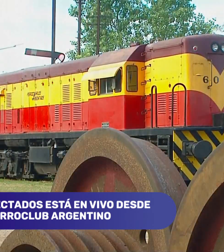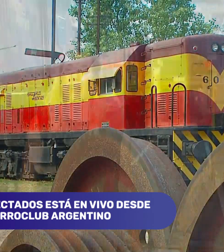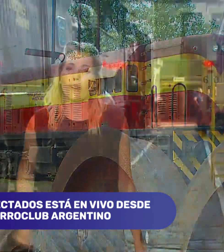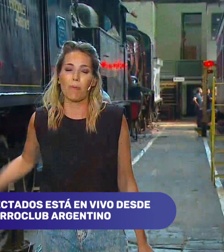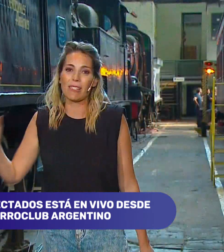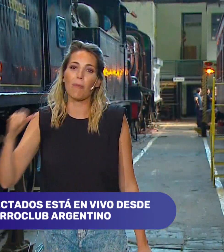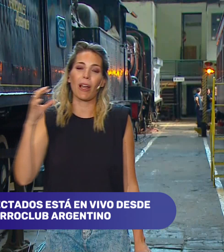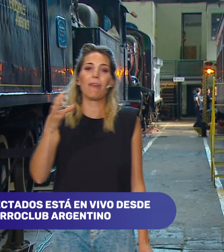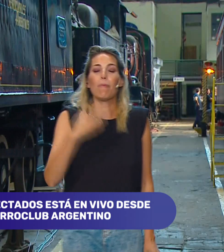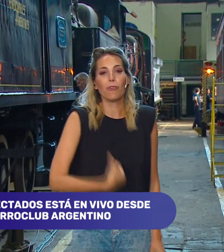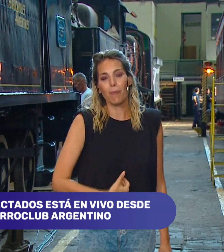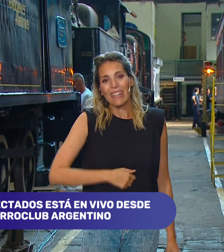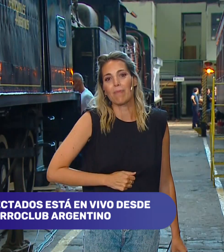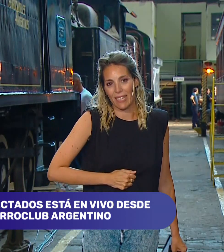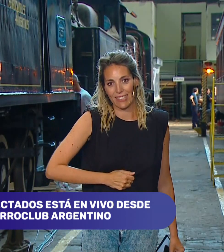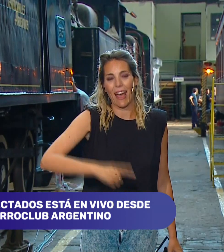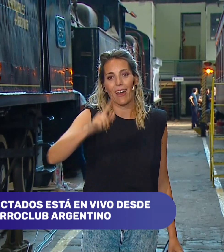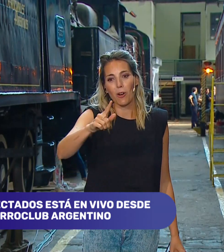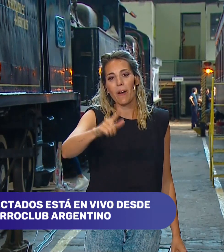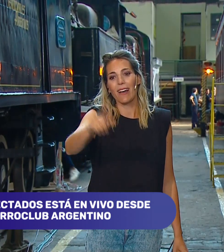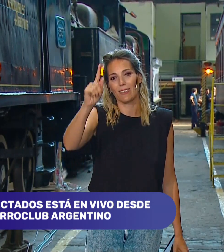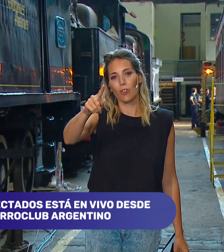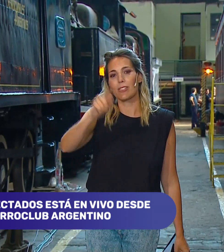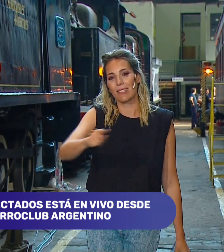levantaba los pies cuando pasaba por la vía. Por favor, bánquenme en esta.